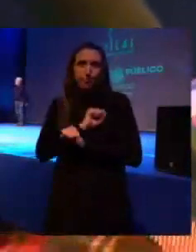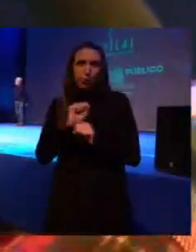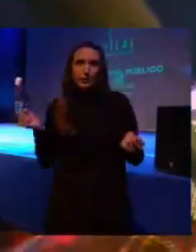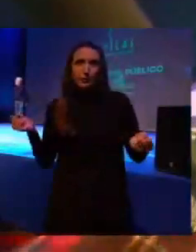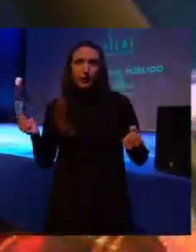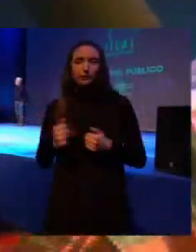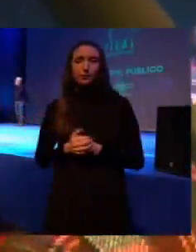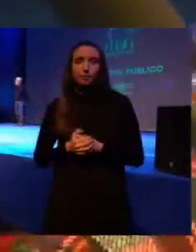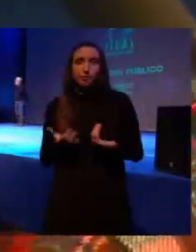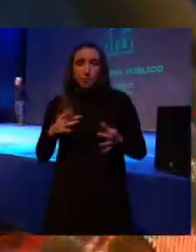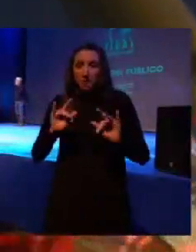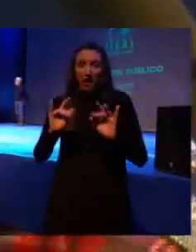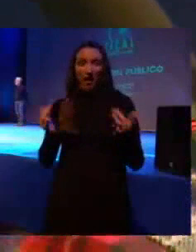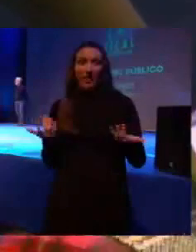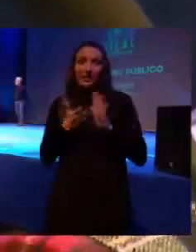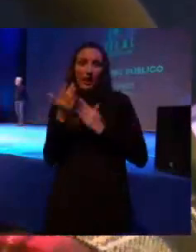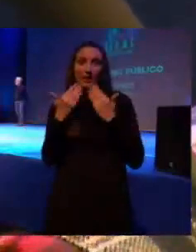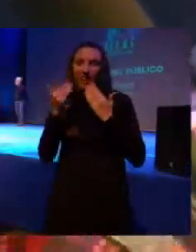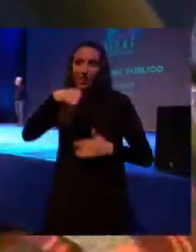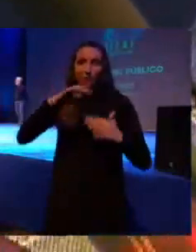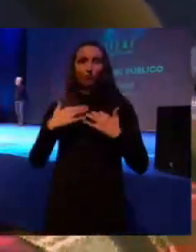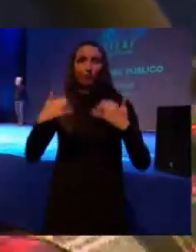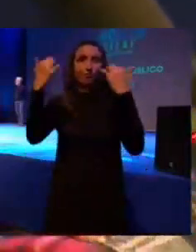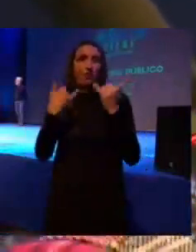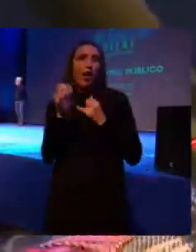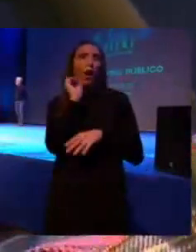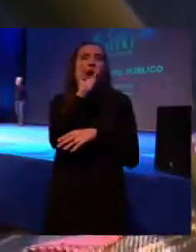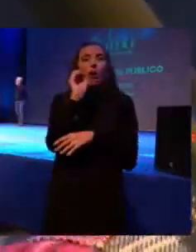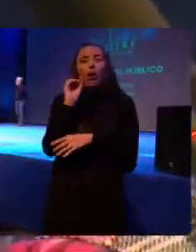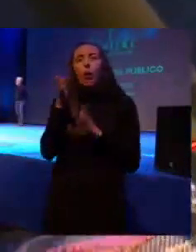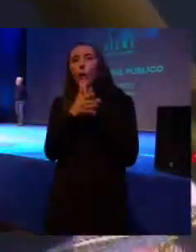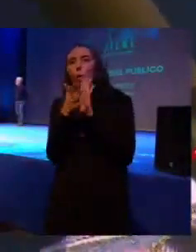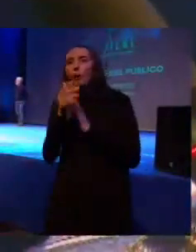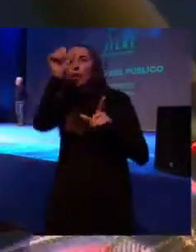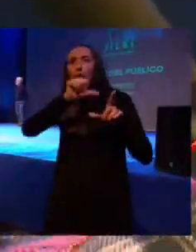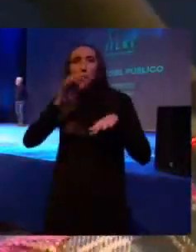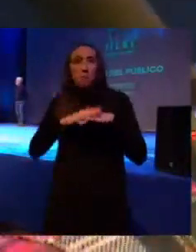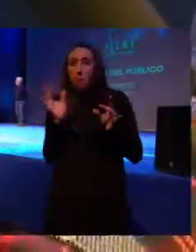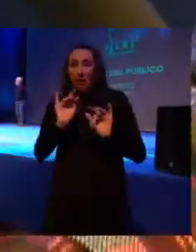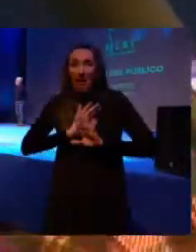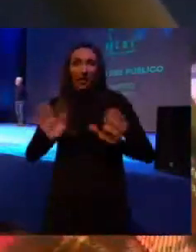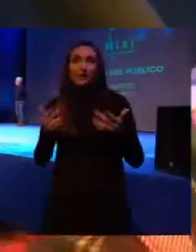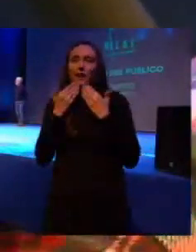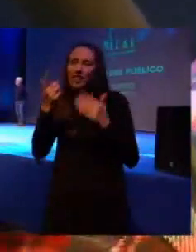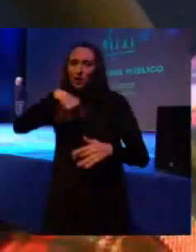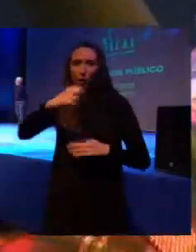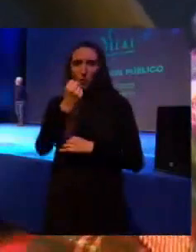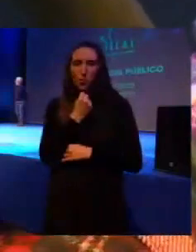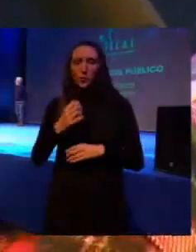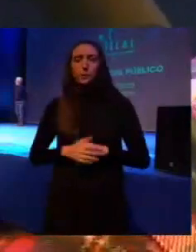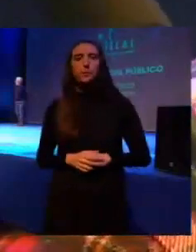no haríamos nada, no serviría de nada que lo hiciéramos, porque hablaríamos para un público, para un patio de butacas vacío. Muchísimas gracias por